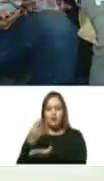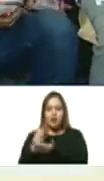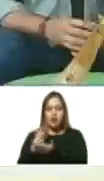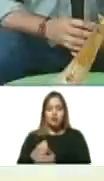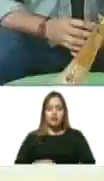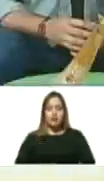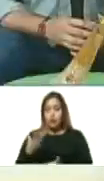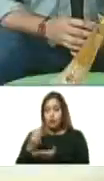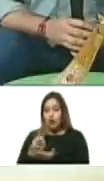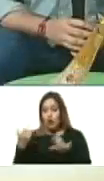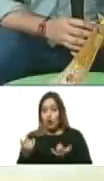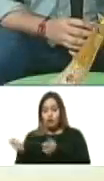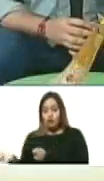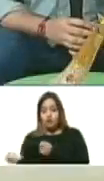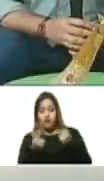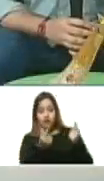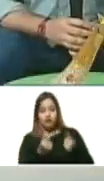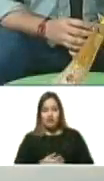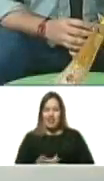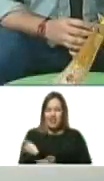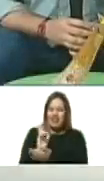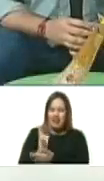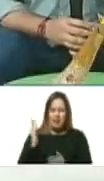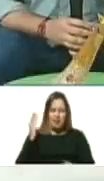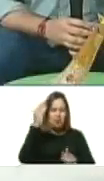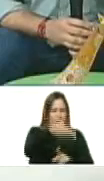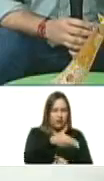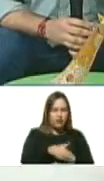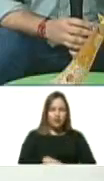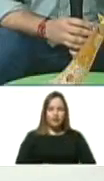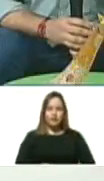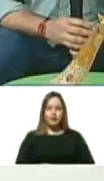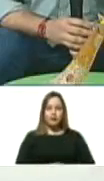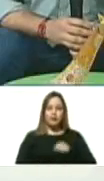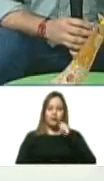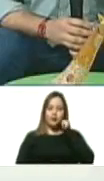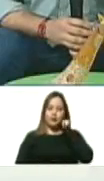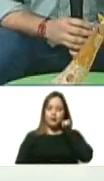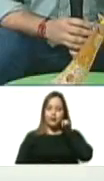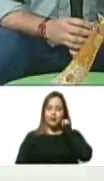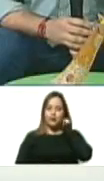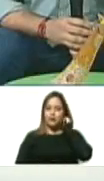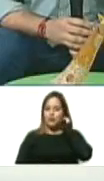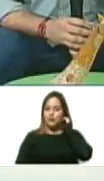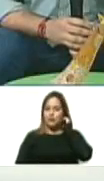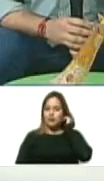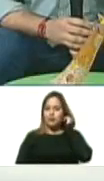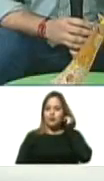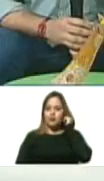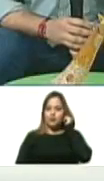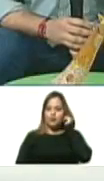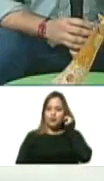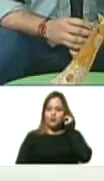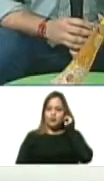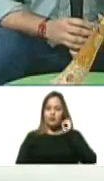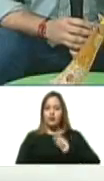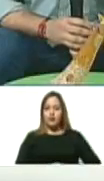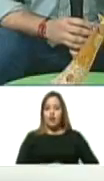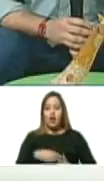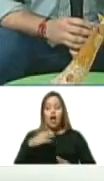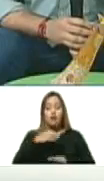vamos directo, sin escala, directo vía satélite al municipio Carirubana,